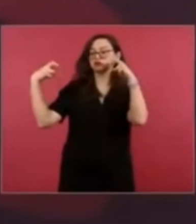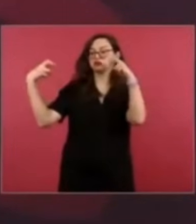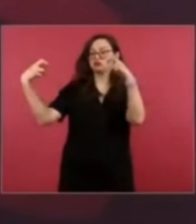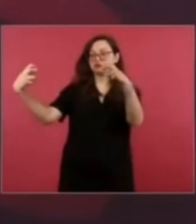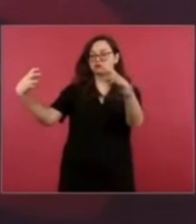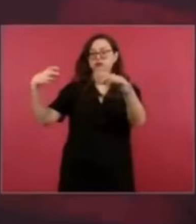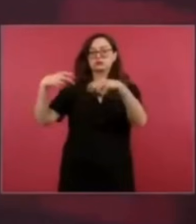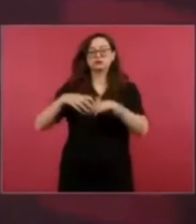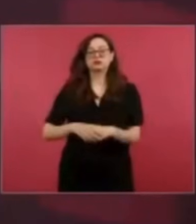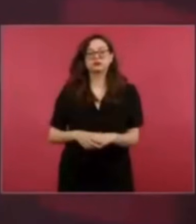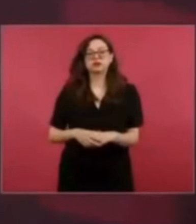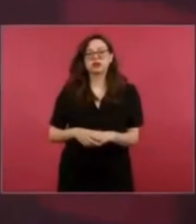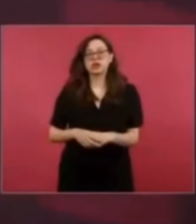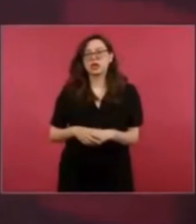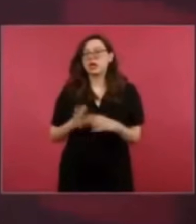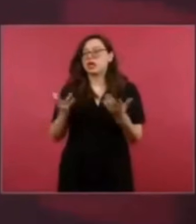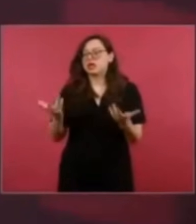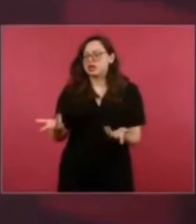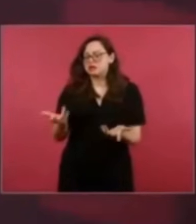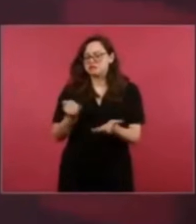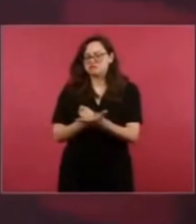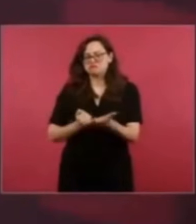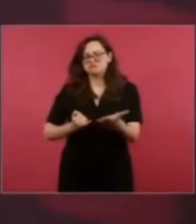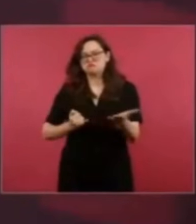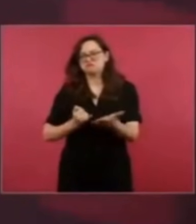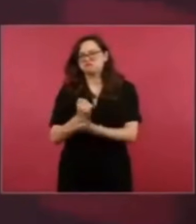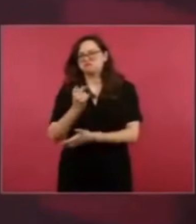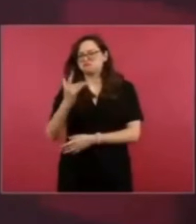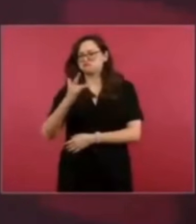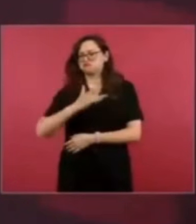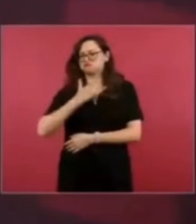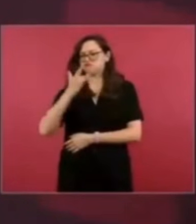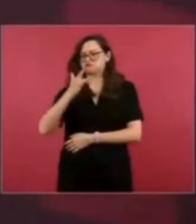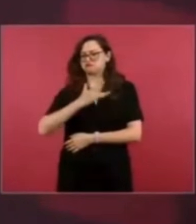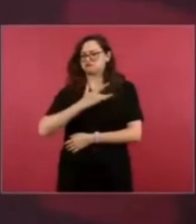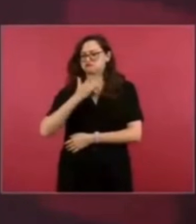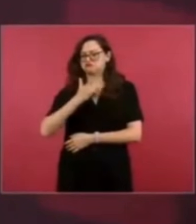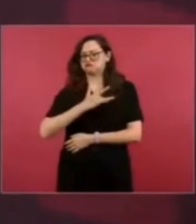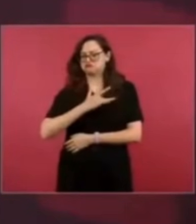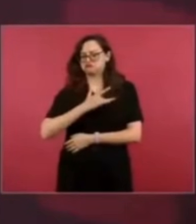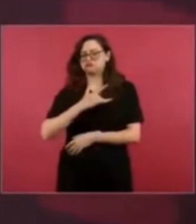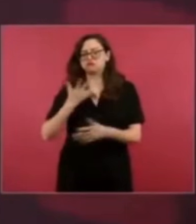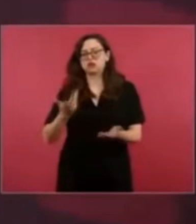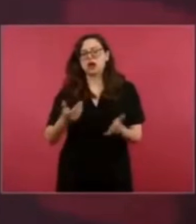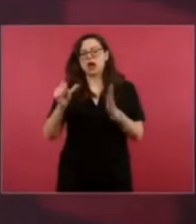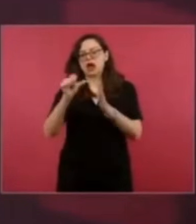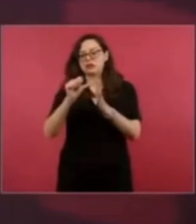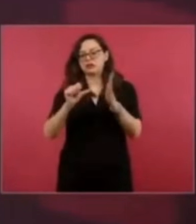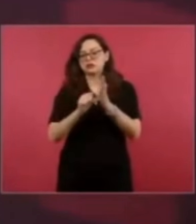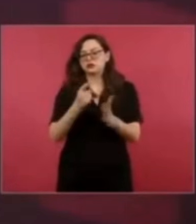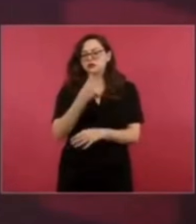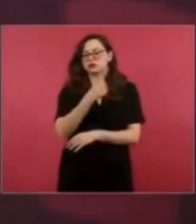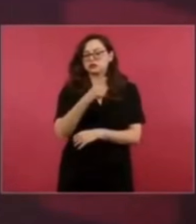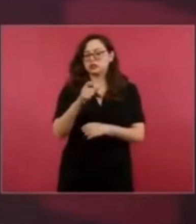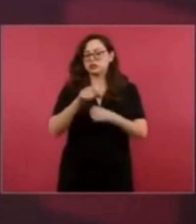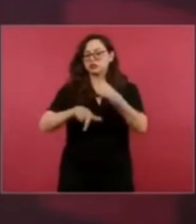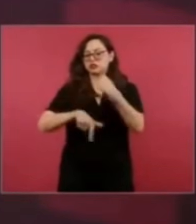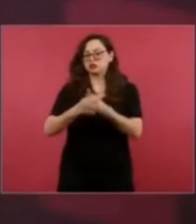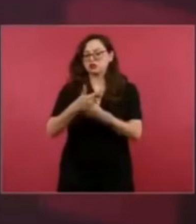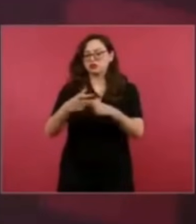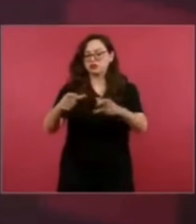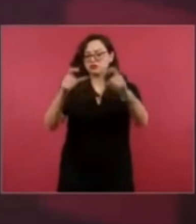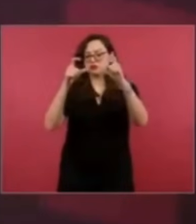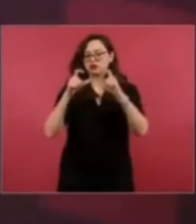la clasificación de la información con fundamento en el artículo 112, fracción